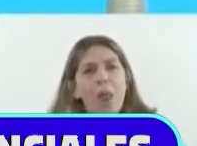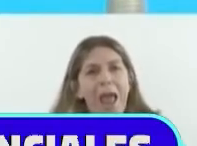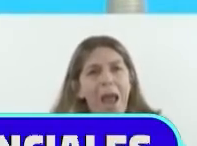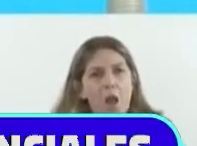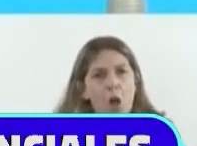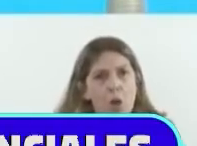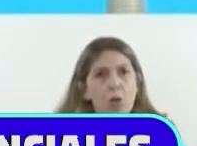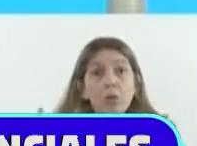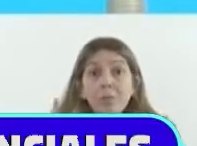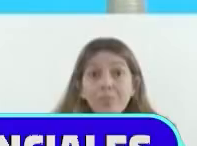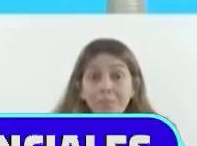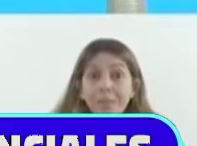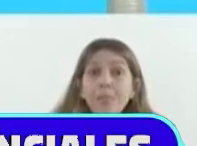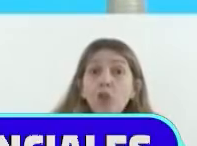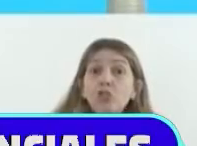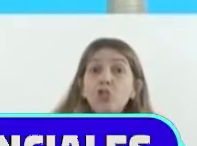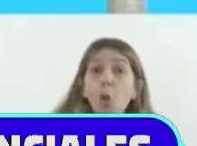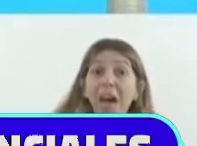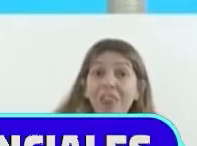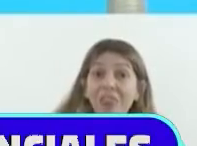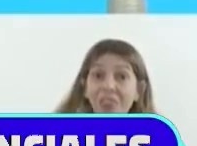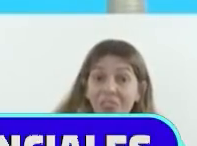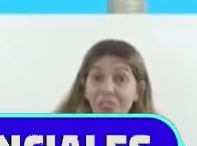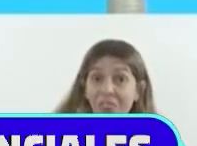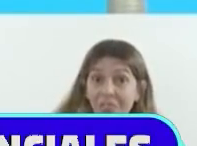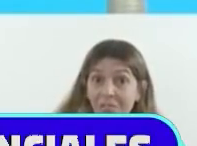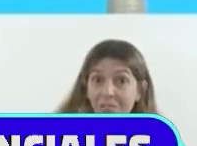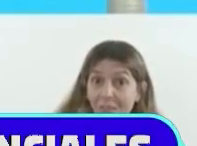concreta de la ciudad de Buenos Aires,